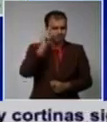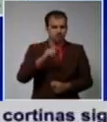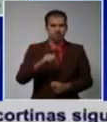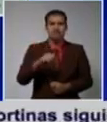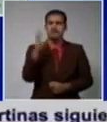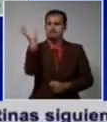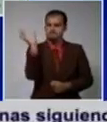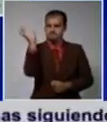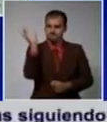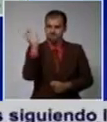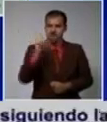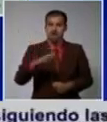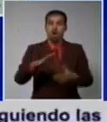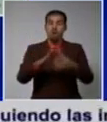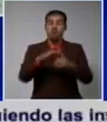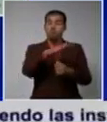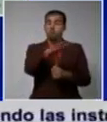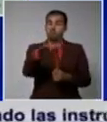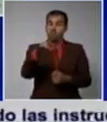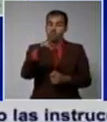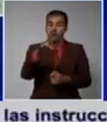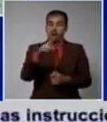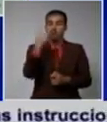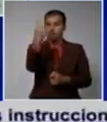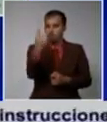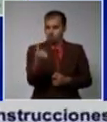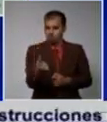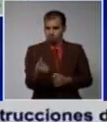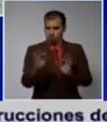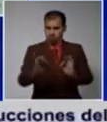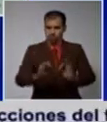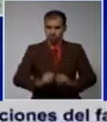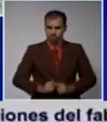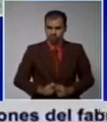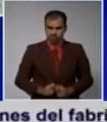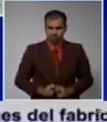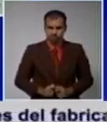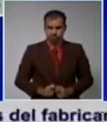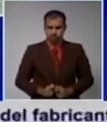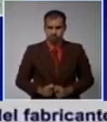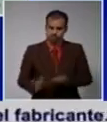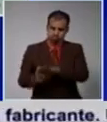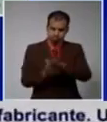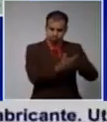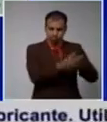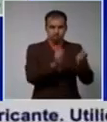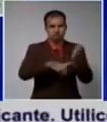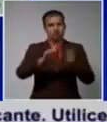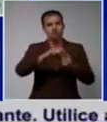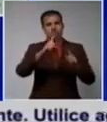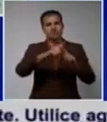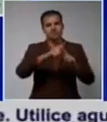Guamá, un caso autóctono en cada uno. Guantánamo 16 casos,